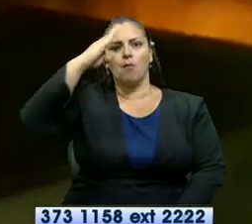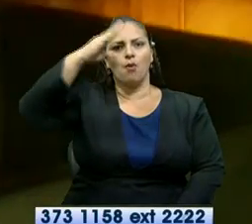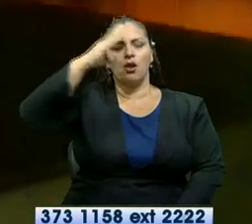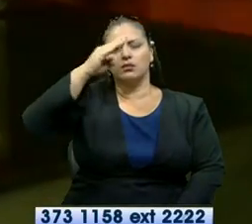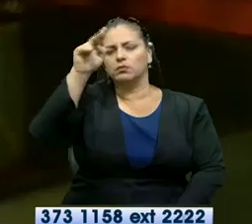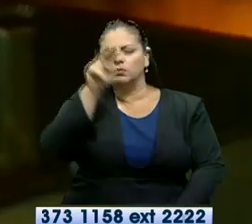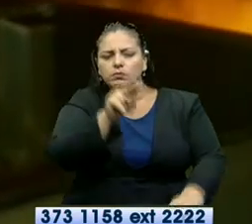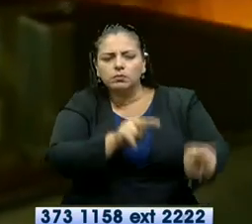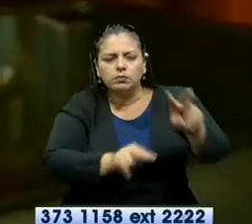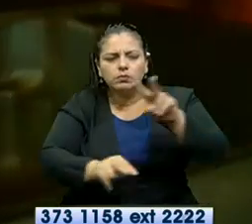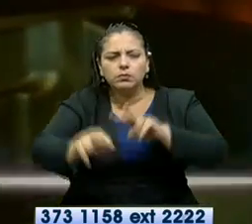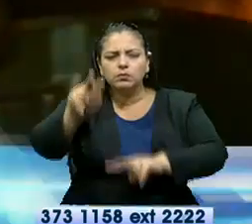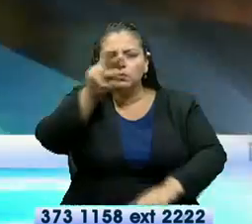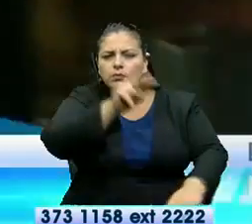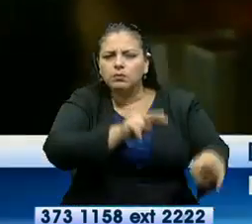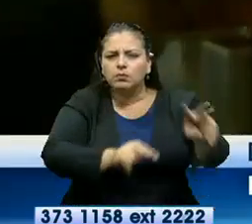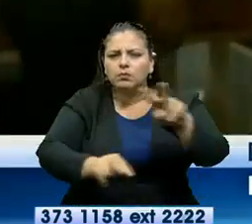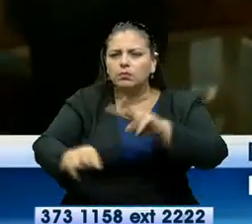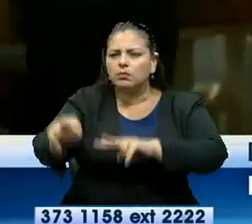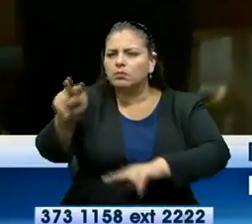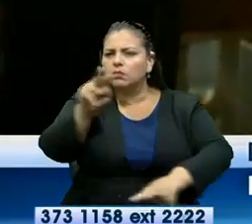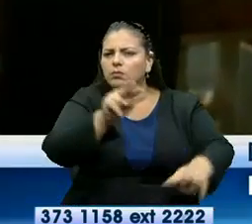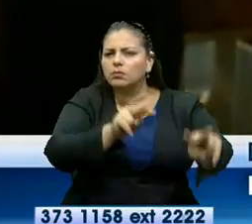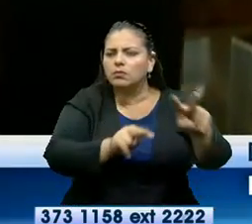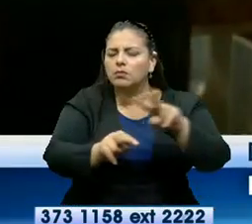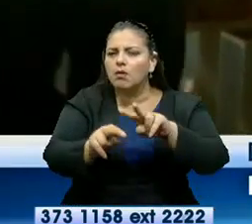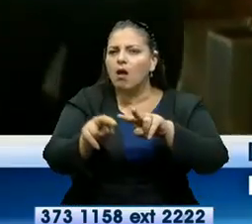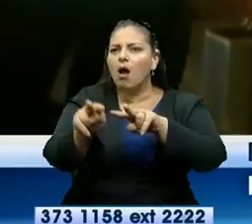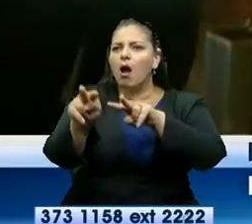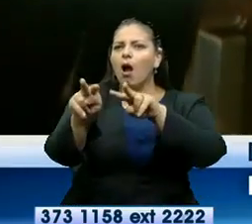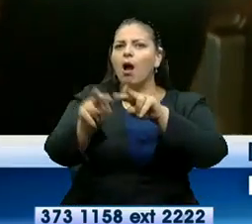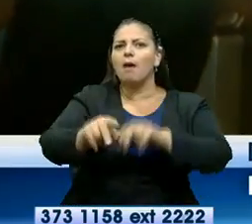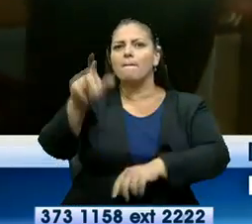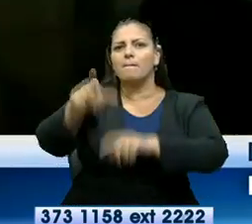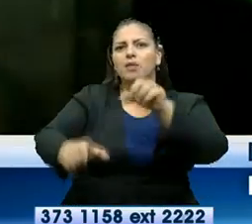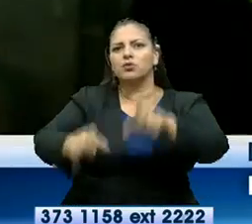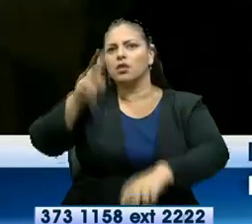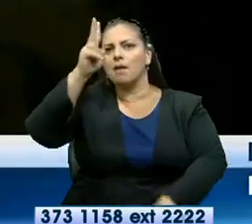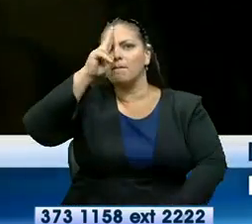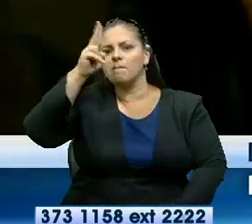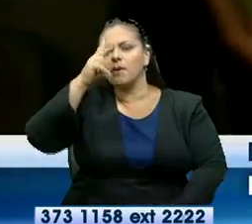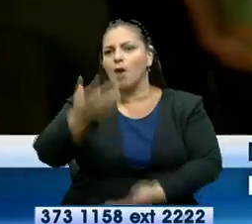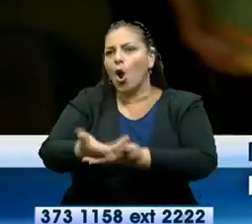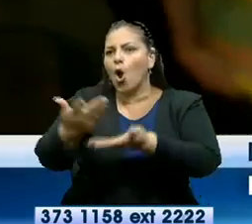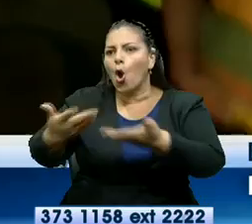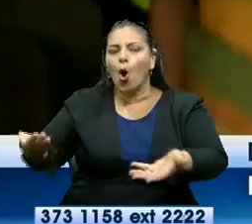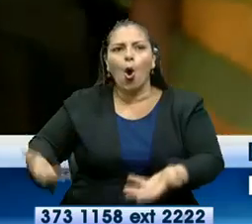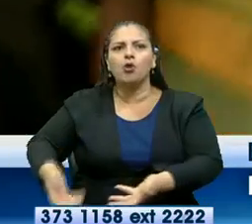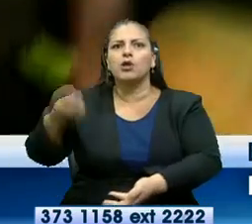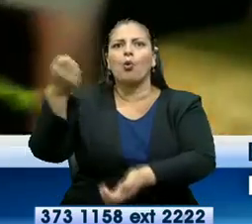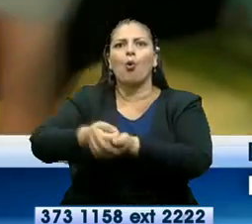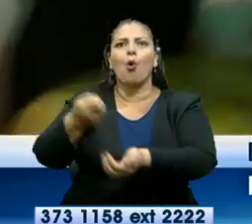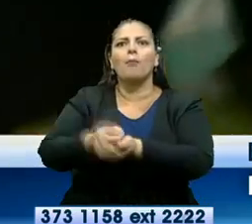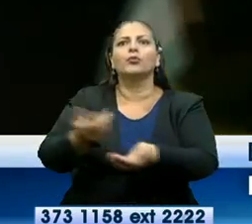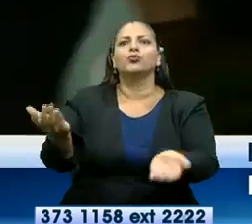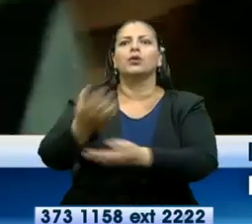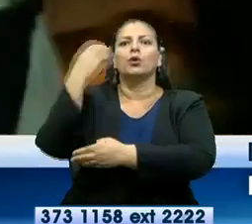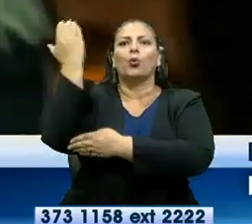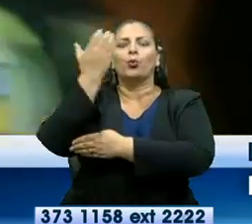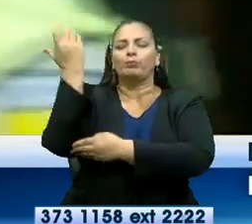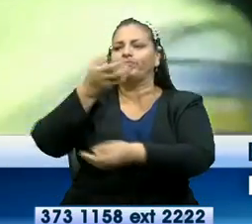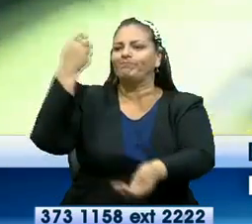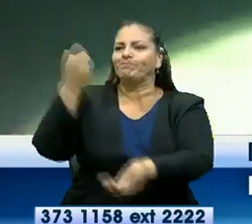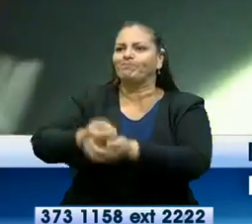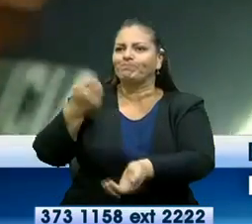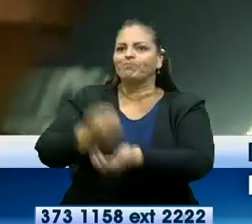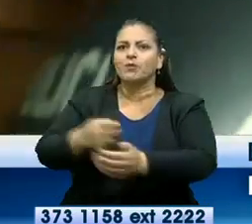los uniformados, quienes se encontraban embarcando la mercadería. Salieron en precipitada carrera. Los policías solicitaron apoyo porque